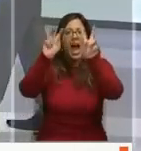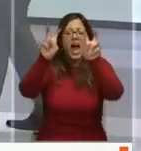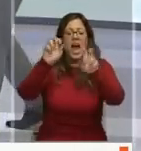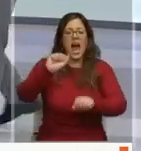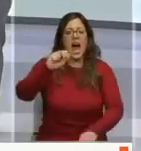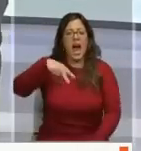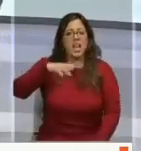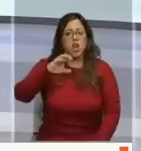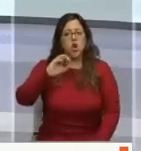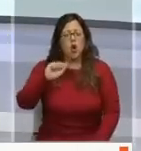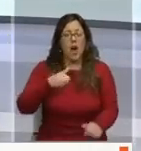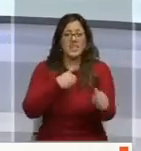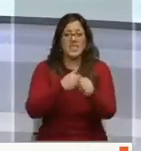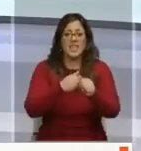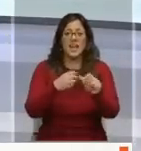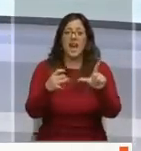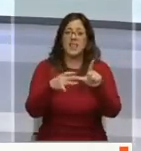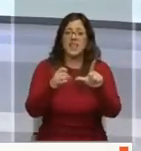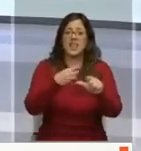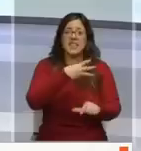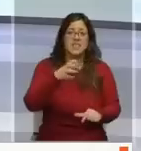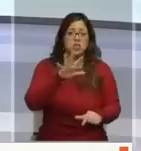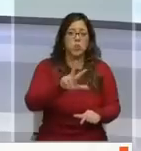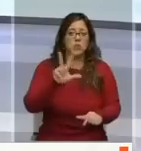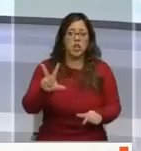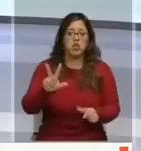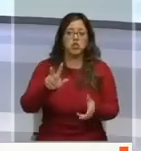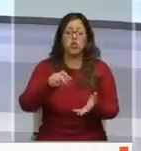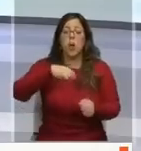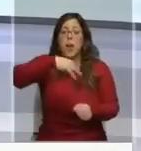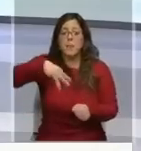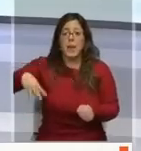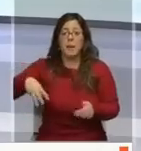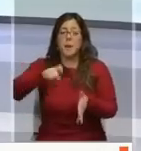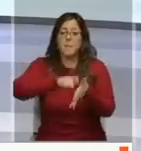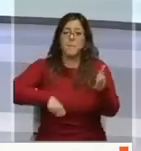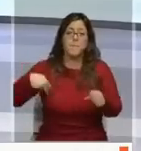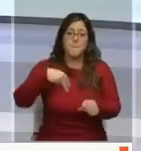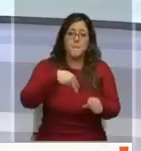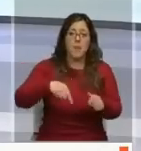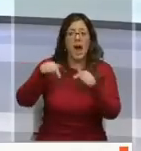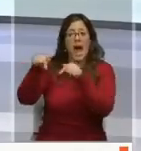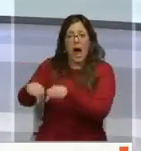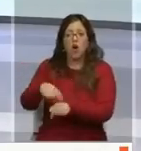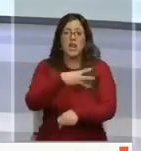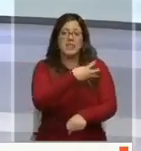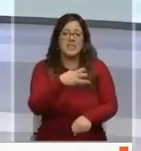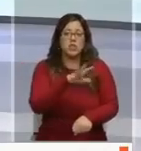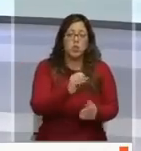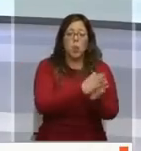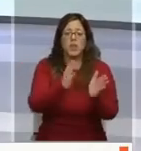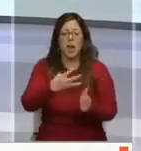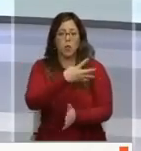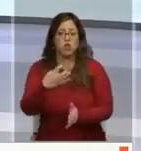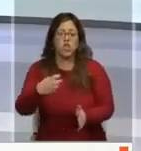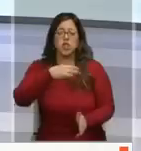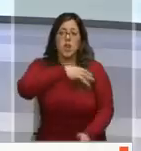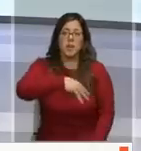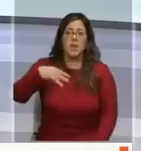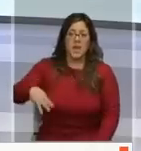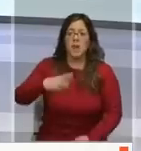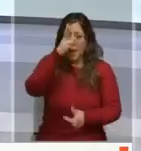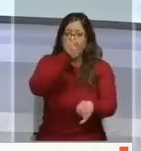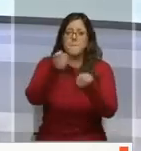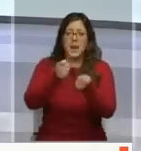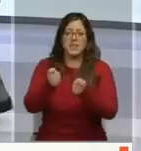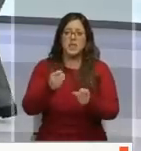Linares. 358 milímetros cayeron en el evento de fines de junio. Ahora esperamos entre 350 y 400, montos bastante